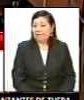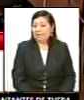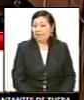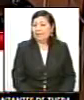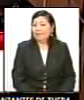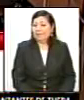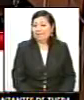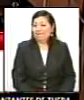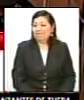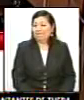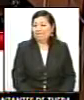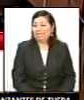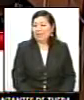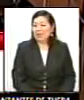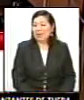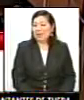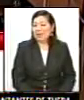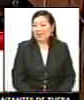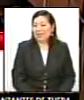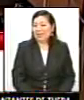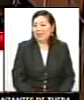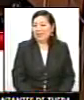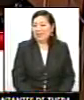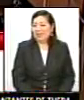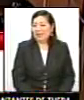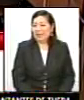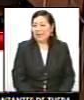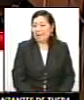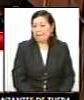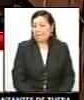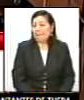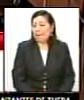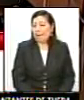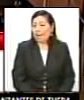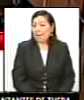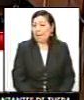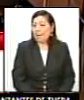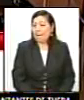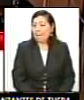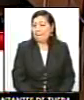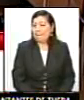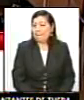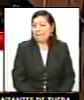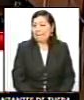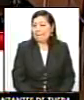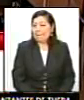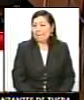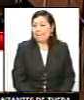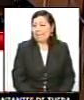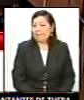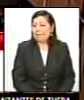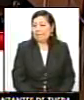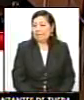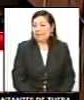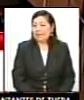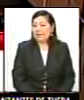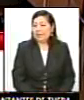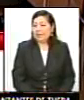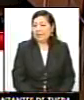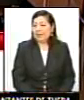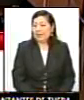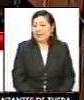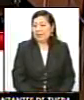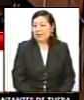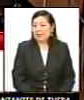Chepú a favor, congresista Vázquez, Galareta a favor, Beteta a favor, Milagros Salazar a favor, Velázquez Quequén a favor,